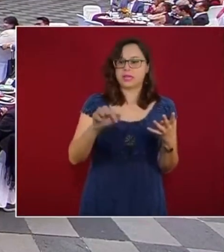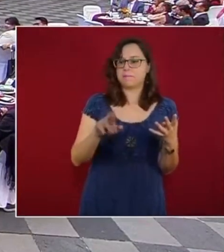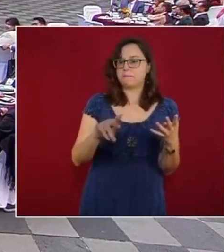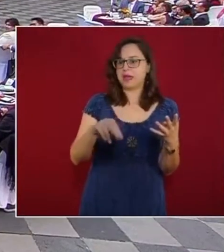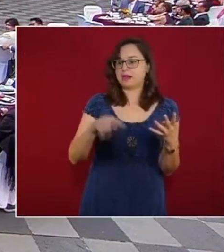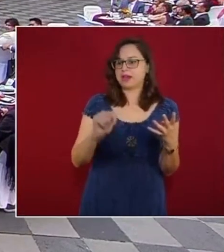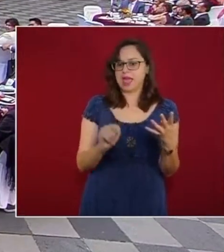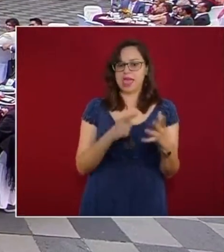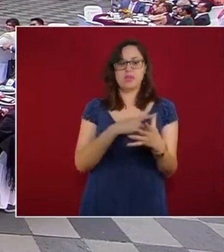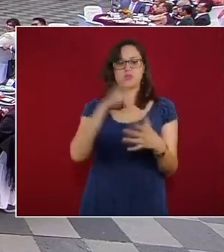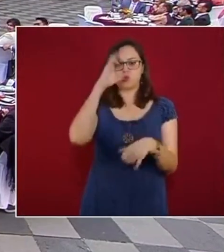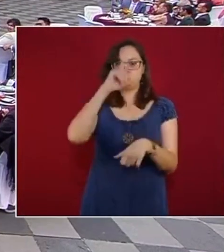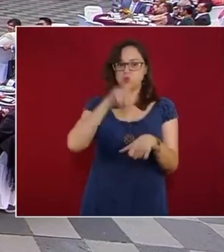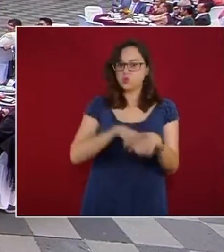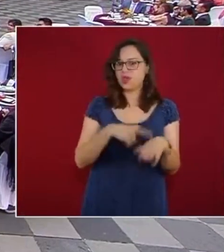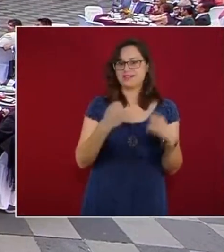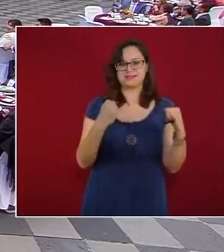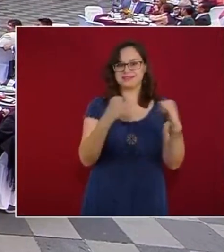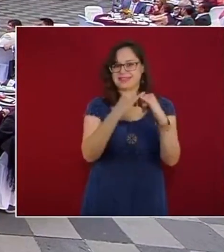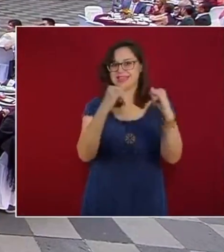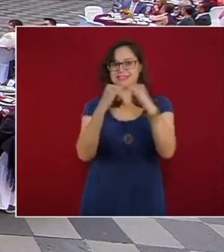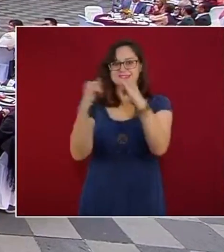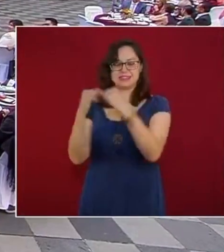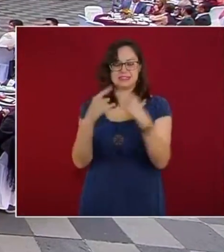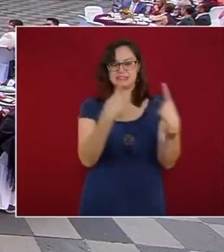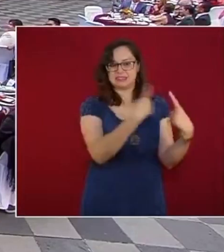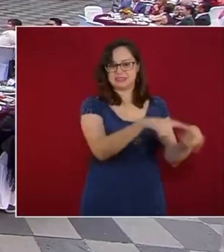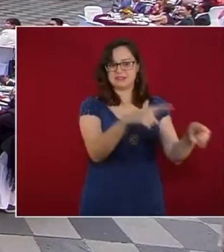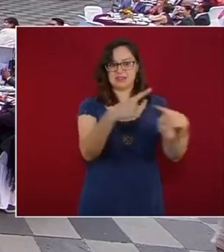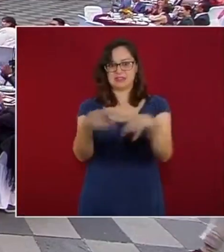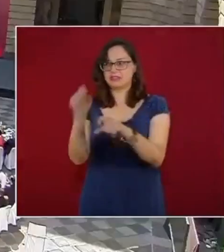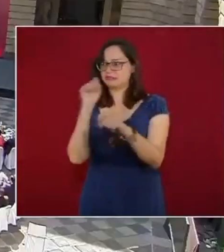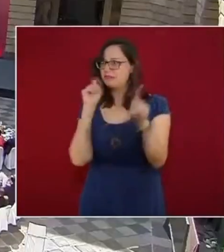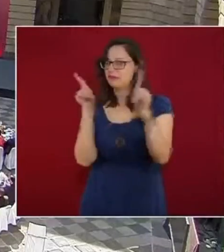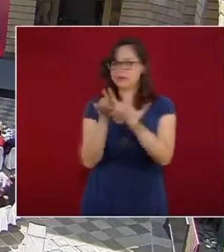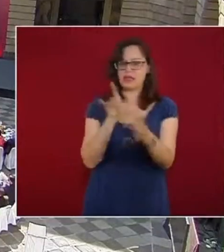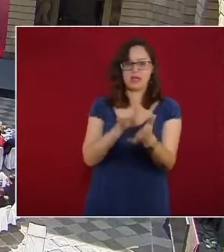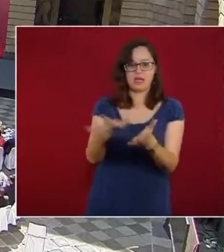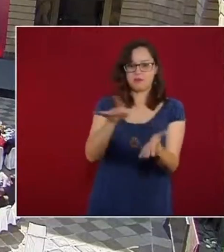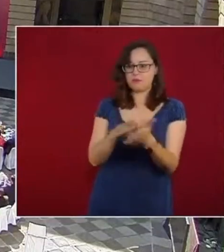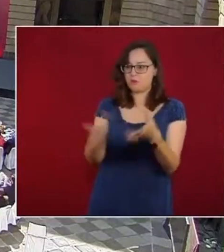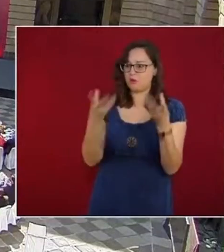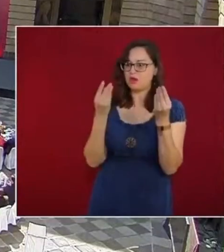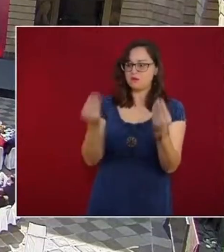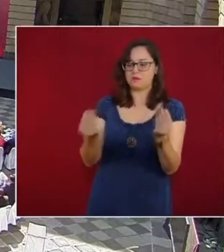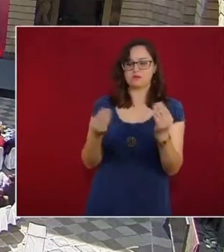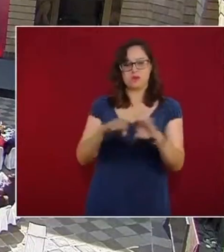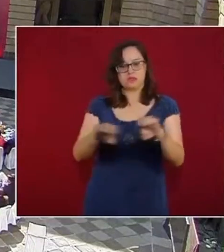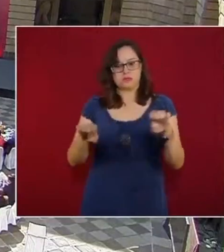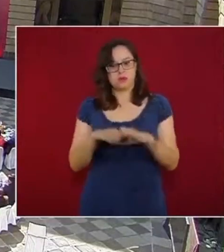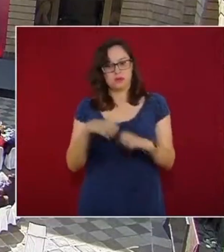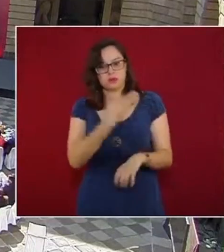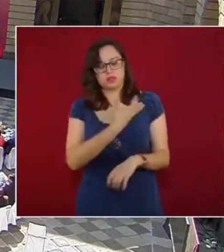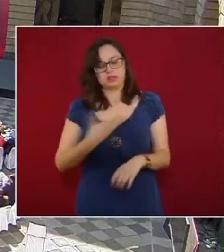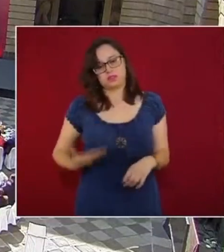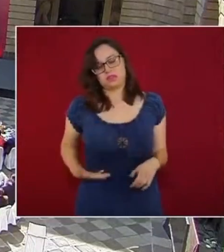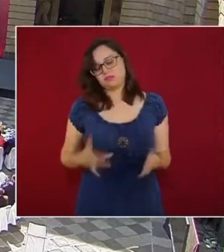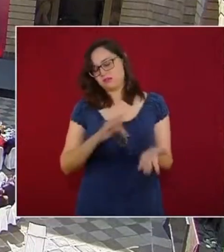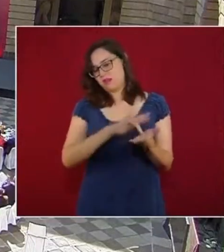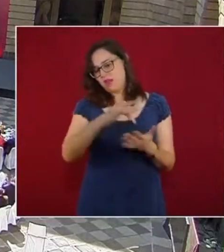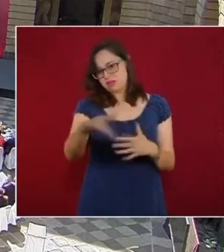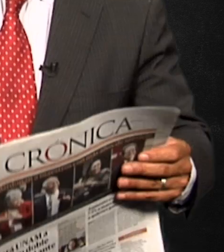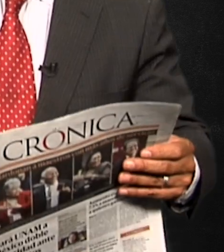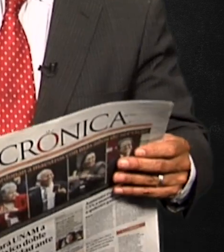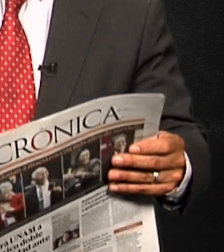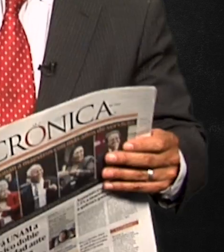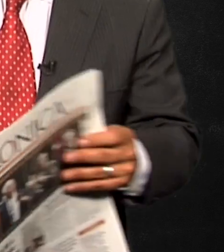fue cumplido solo para los que ganan menos de 20 mil pesos al mes. Para el resto, el incremento salarial será escalonado entre el 2 y el